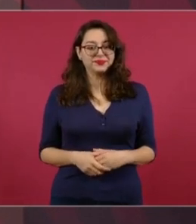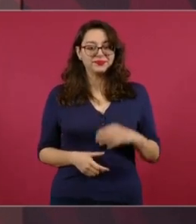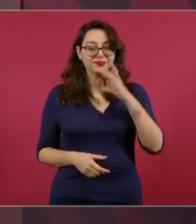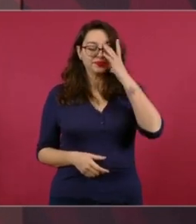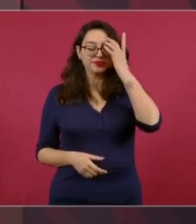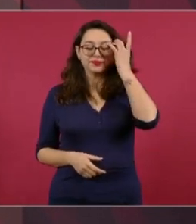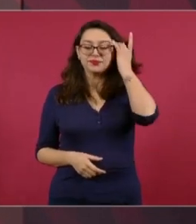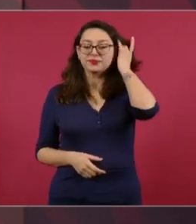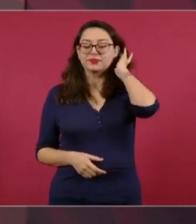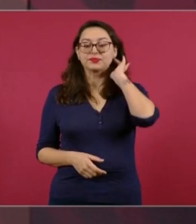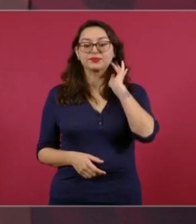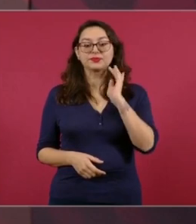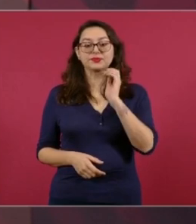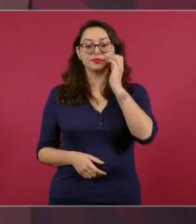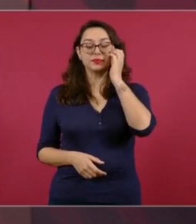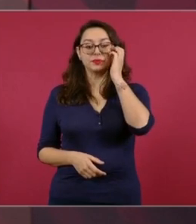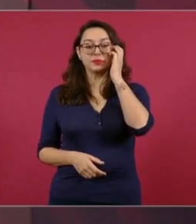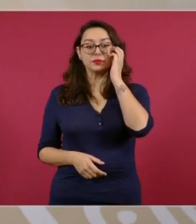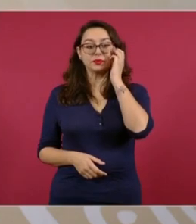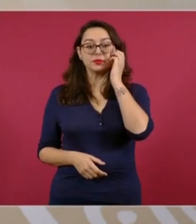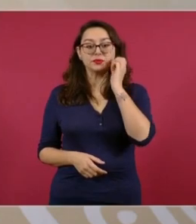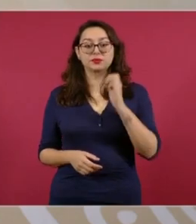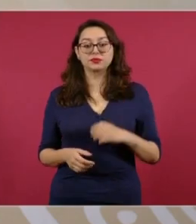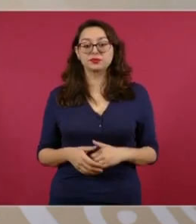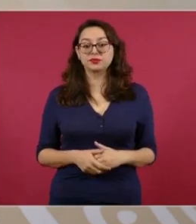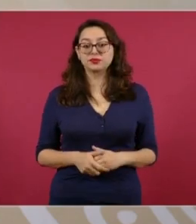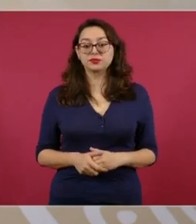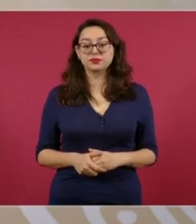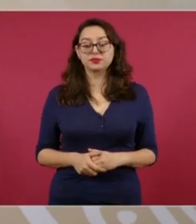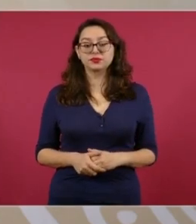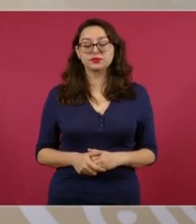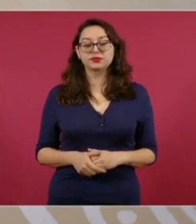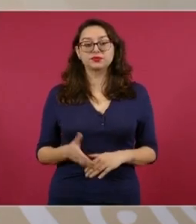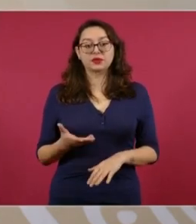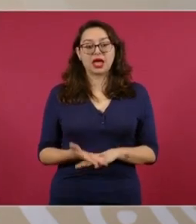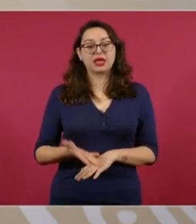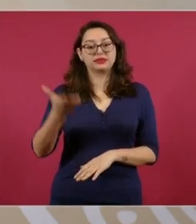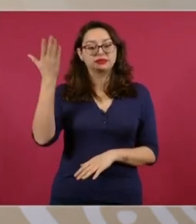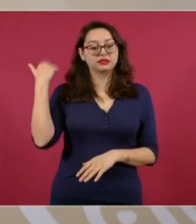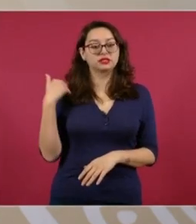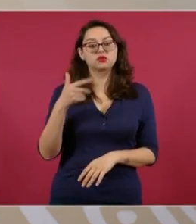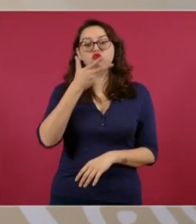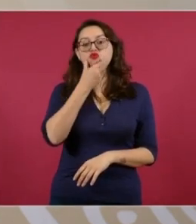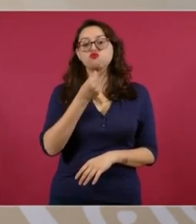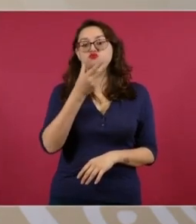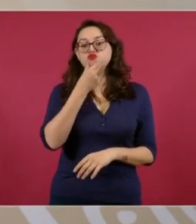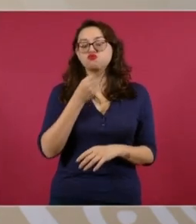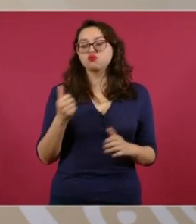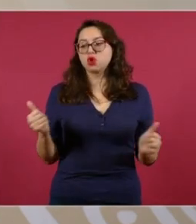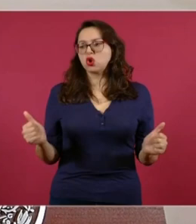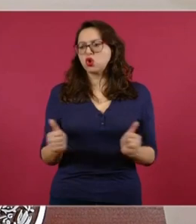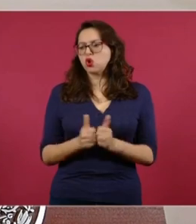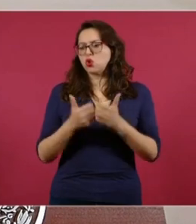al que sustituyó, era el cuñado de Concuño de Salinas, no sé qué